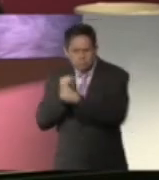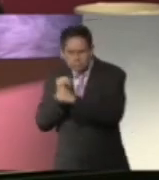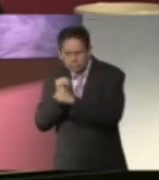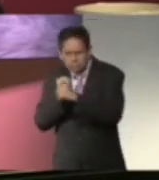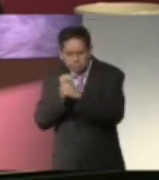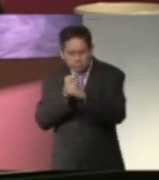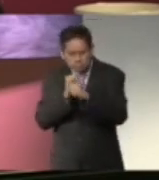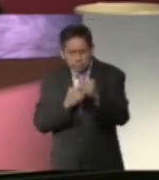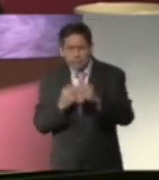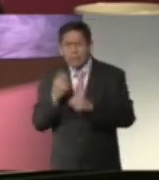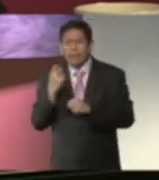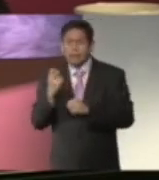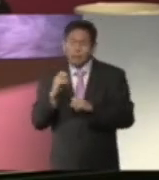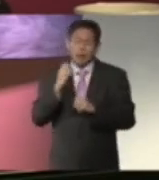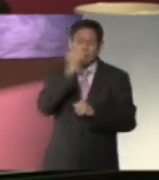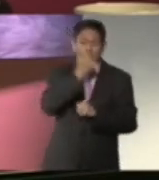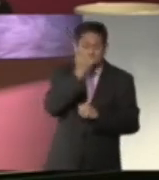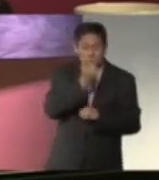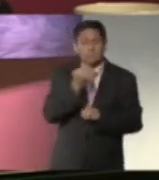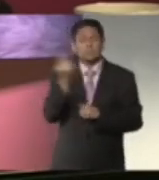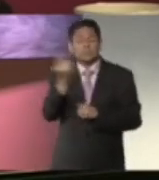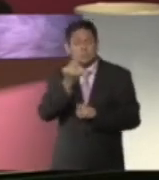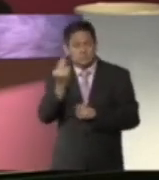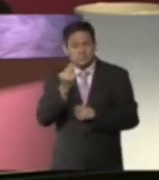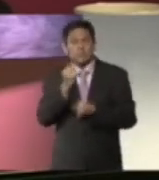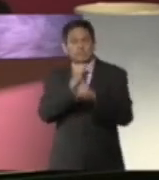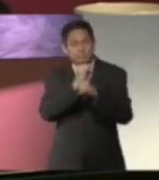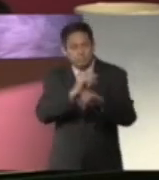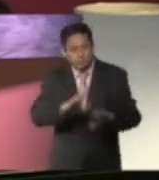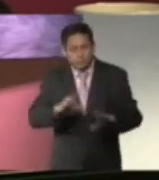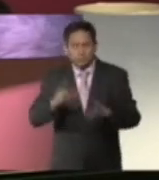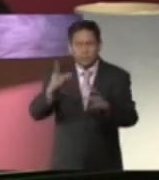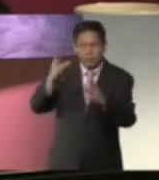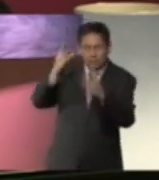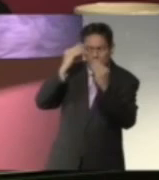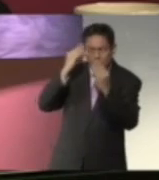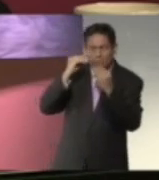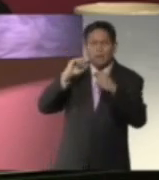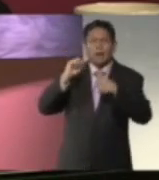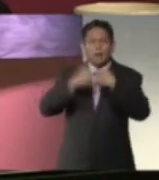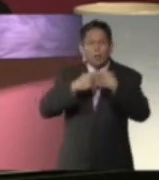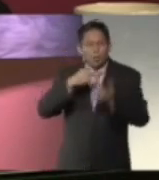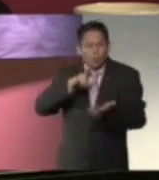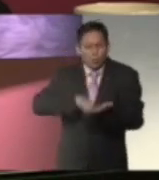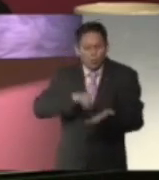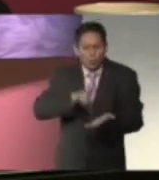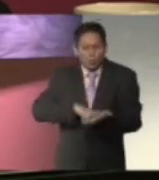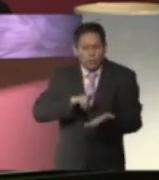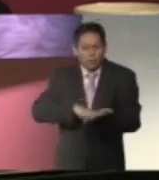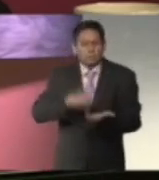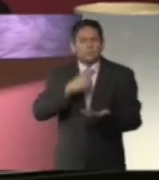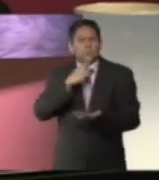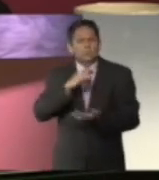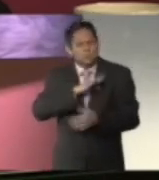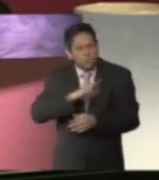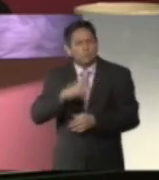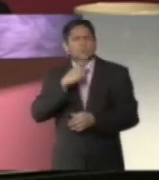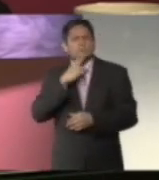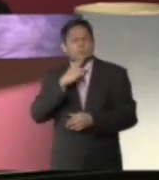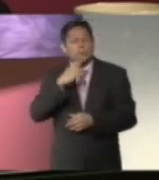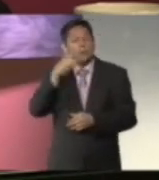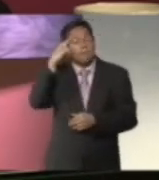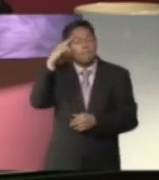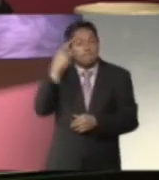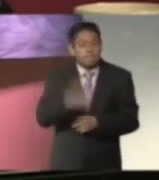investigadores, como estudiantes, exijamos unas ciencias que realmente estén contribuyendo para que esto pueda ser